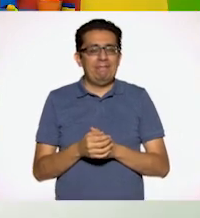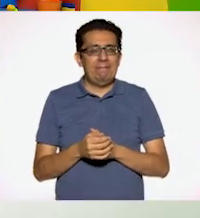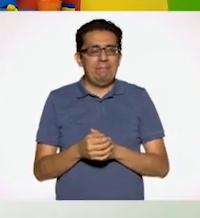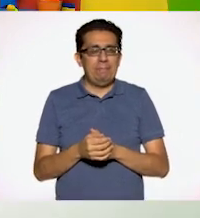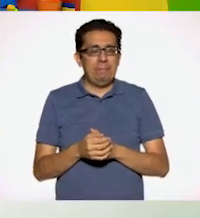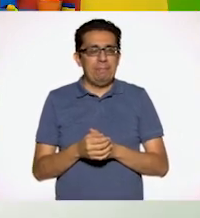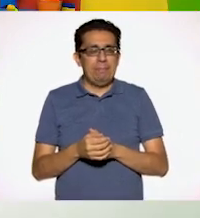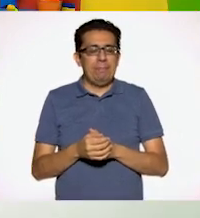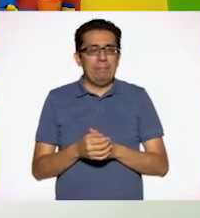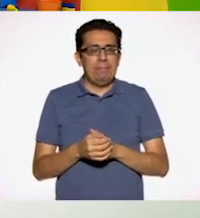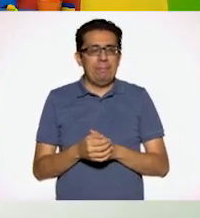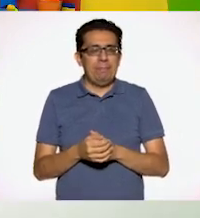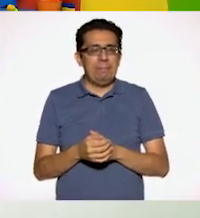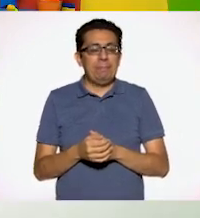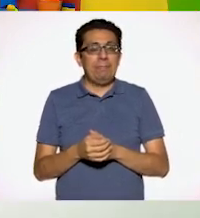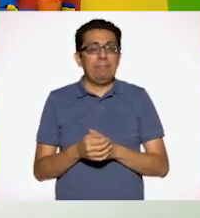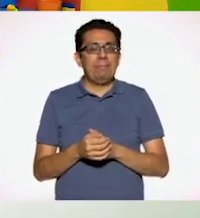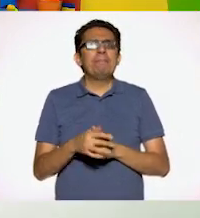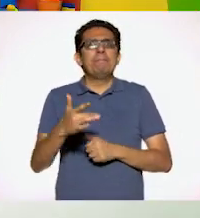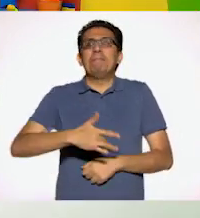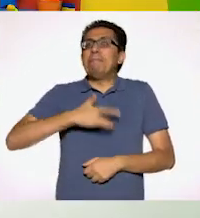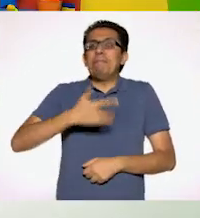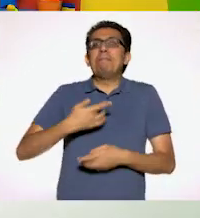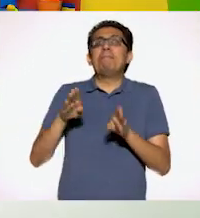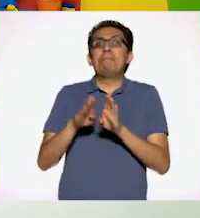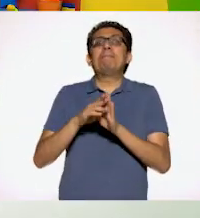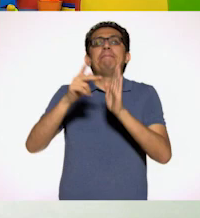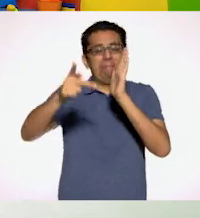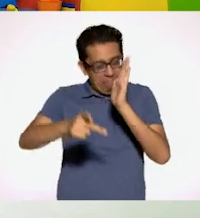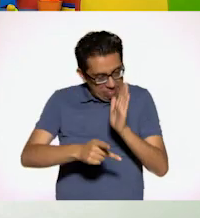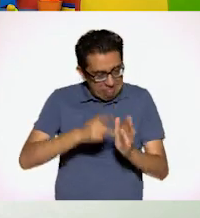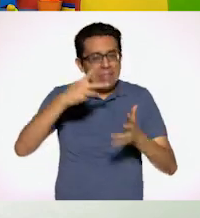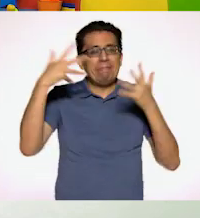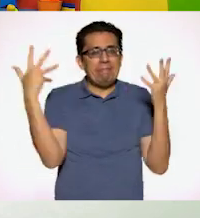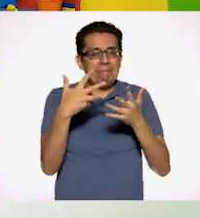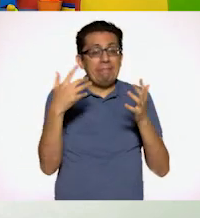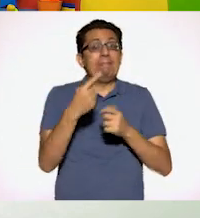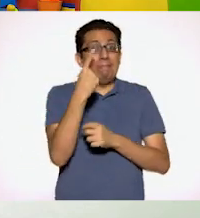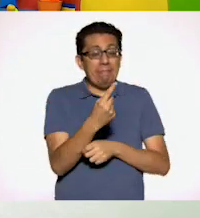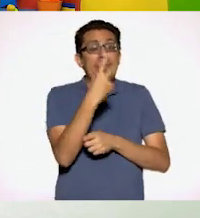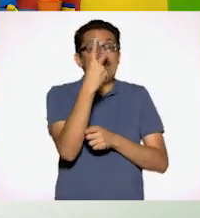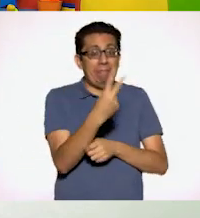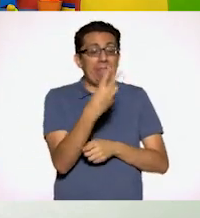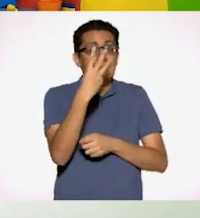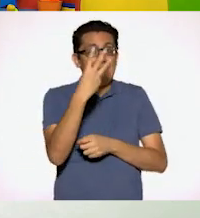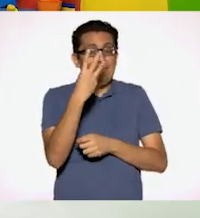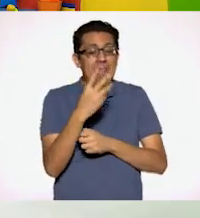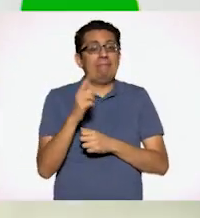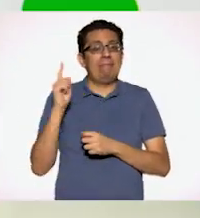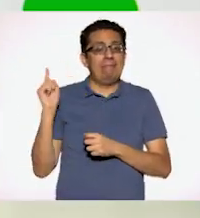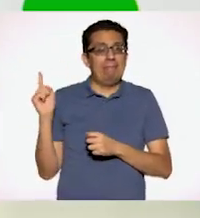¡Ay! ¡Ay! ¿Cómo ¿Otra vez? Te sientes? ¡Otra vez! ¡Otra vez! ¡Una, dos, tres!